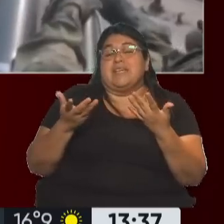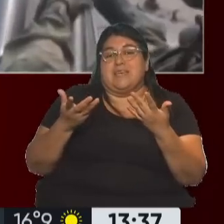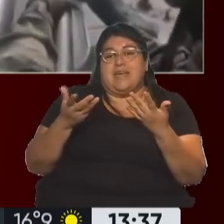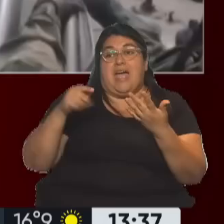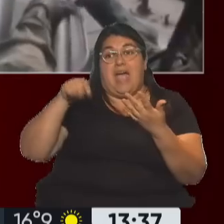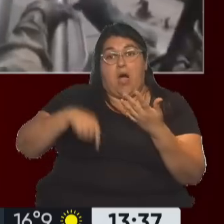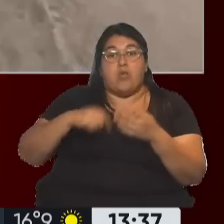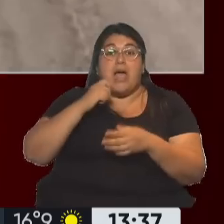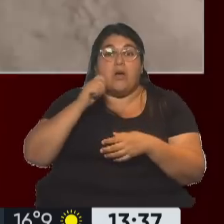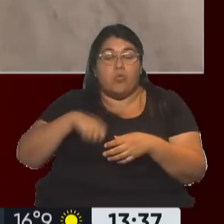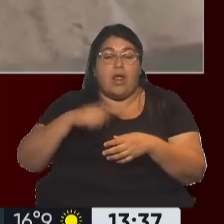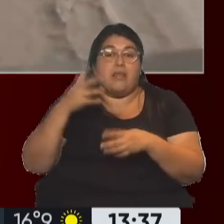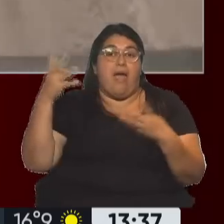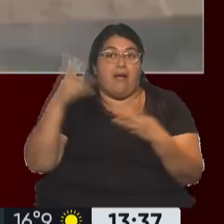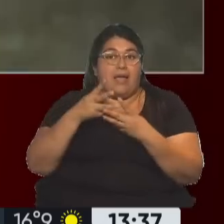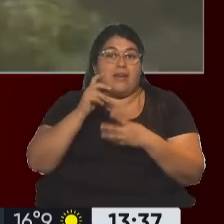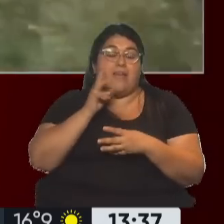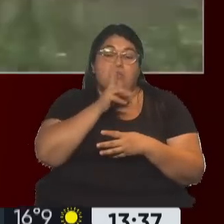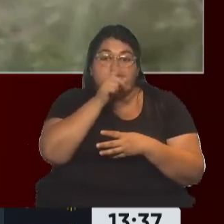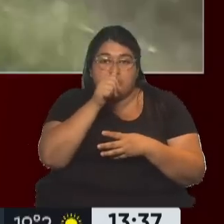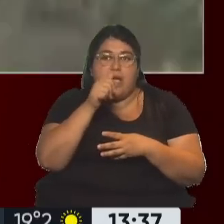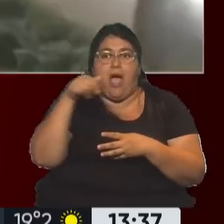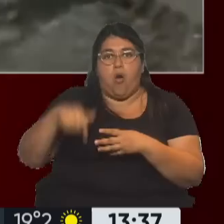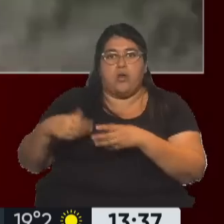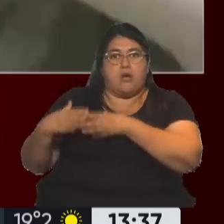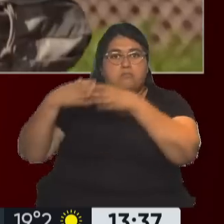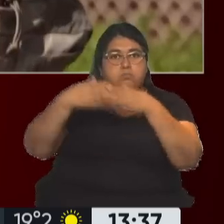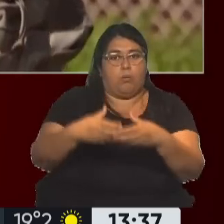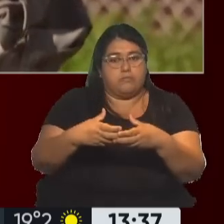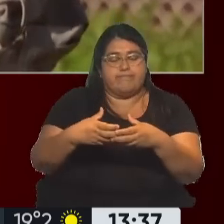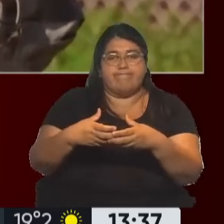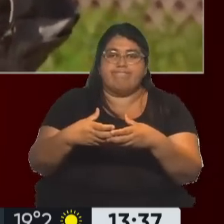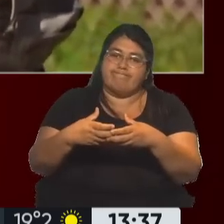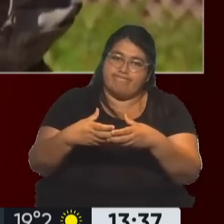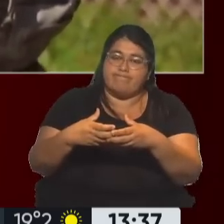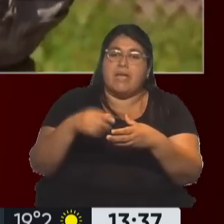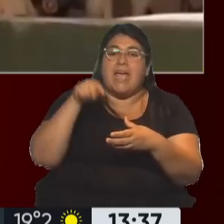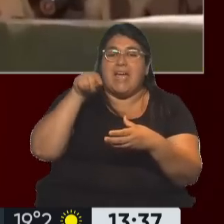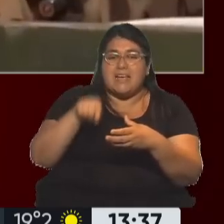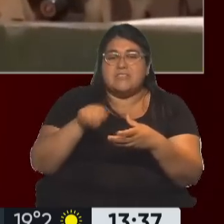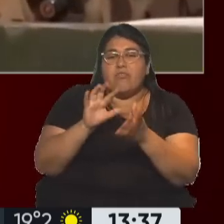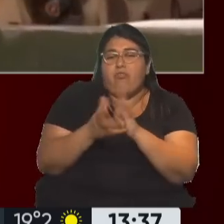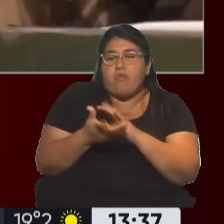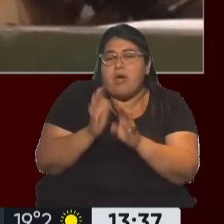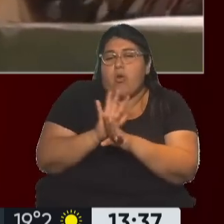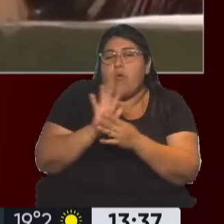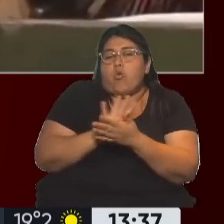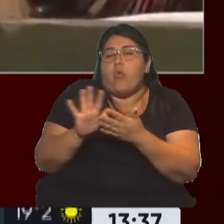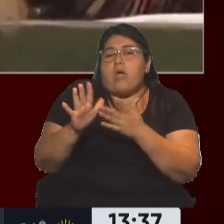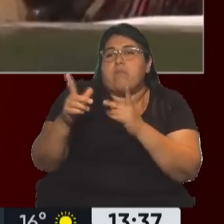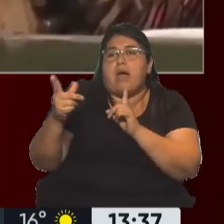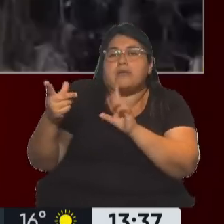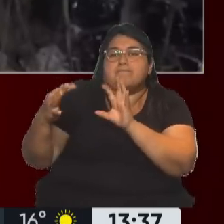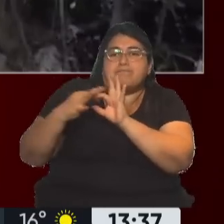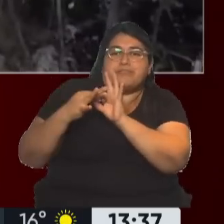visibilidad muy fuerte a partir del accionar de este grupo Wagner, que sale a la luz, sobre todo a través de esta figura aliada de